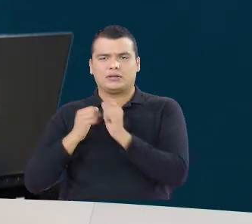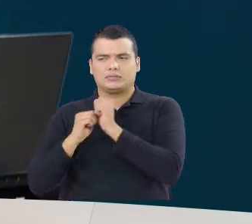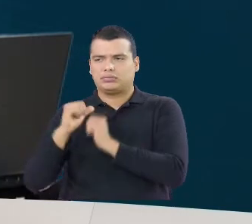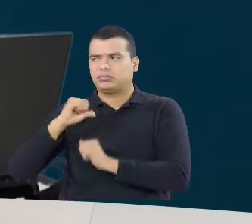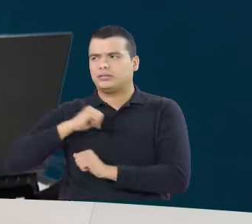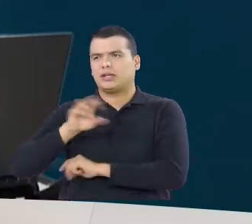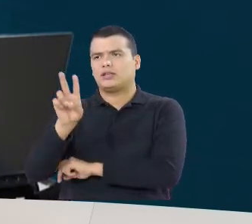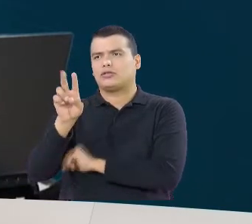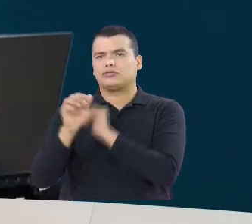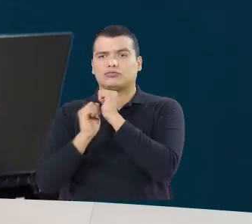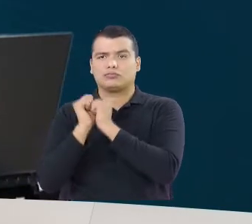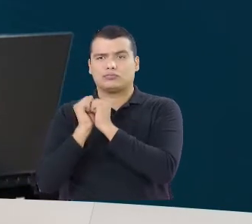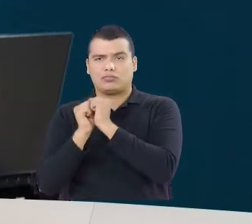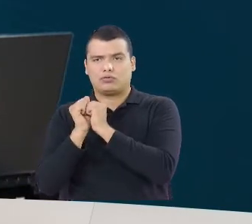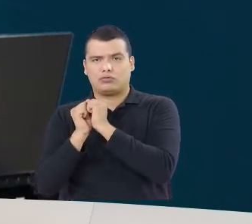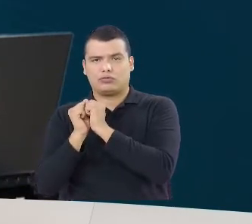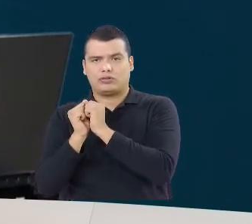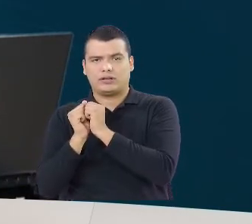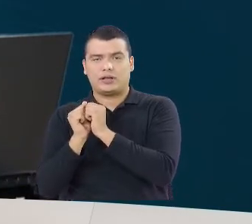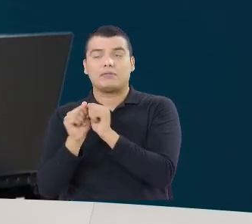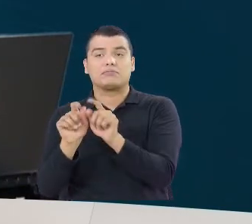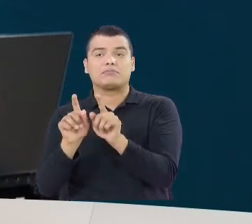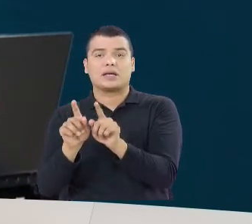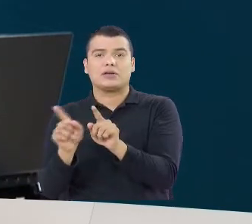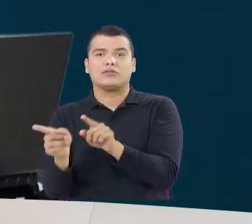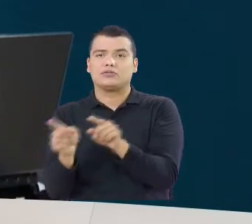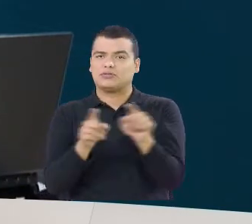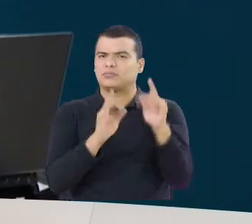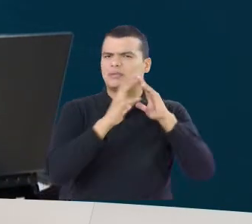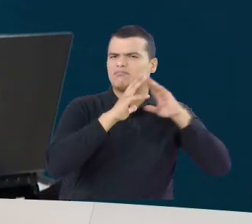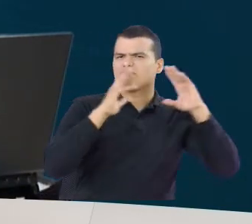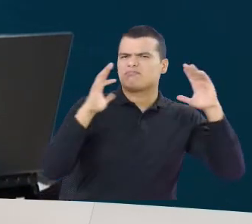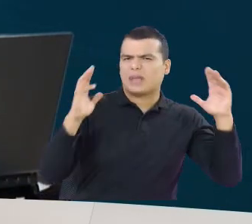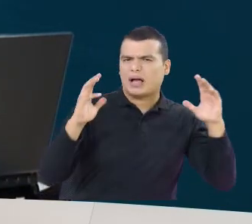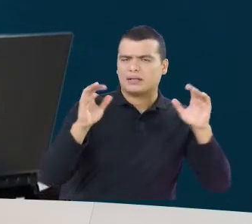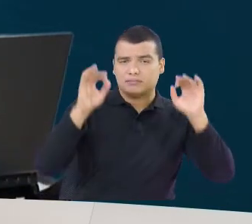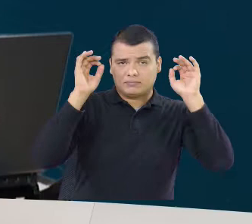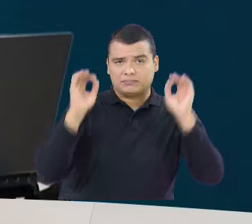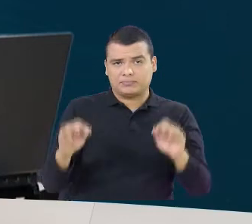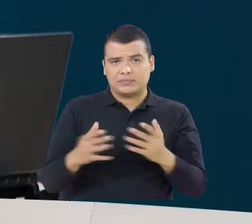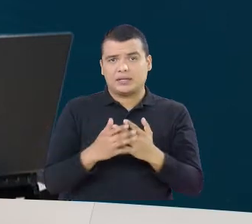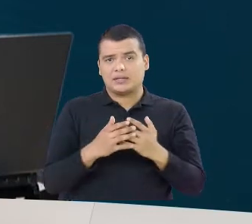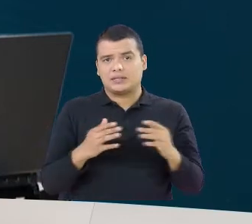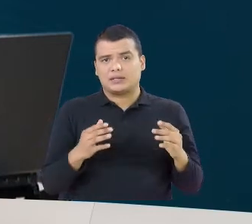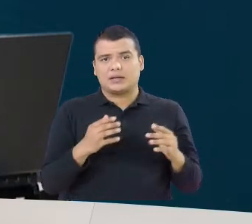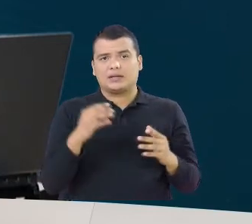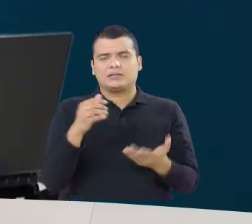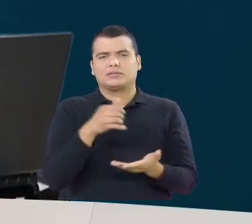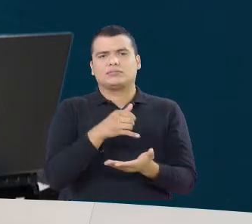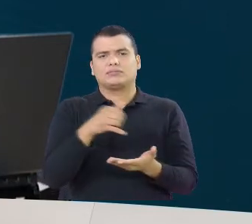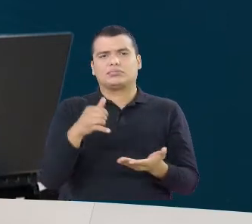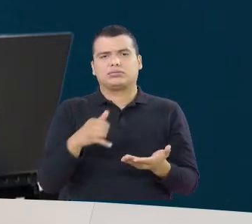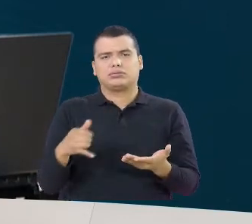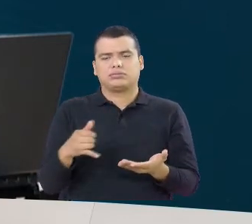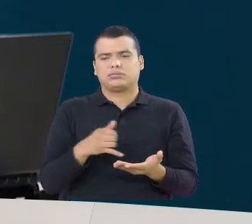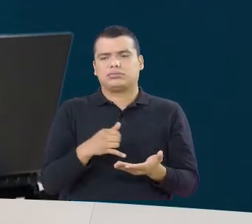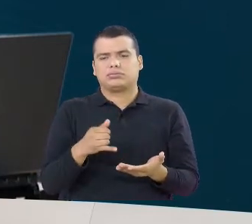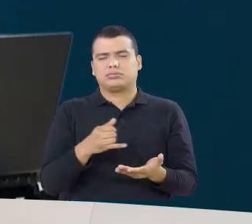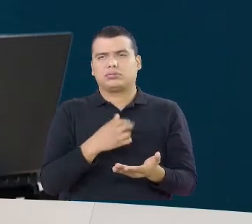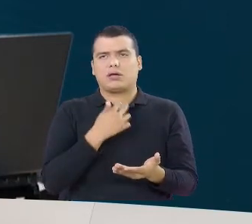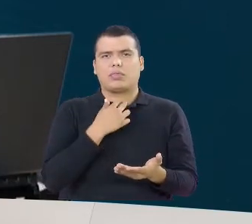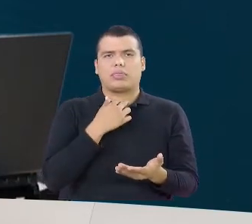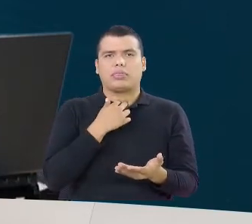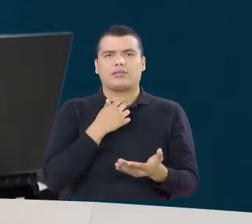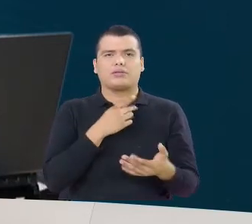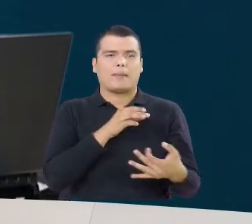la parte posterior. Pero como la que yo hice es más grande, para que cuando el lapicero se está desplazando no se me quede, entonces le tuve que